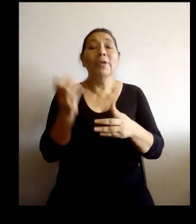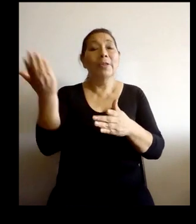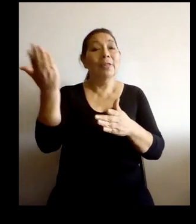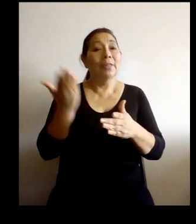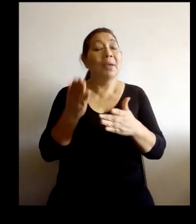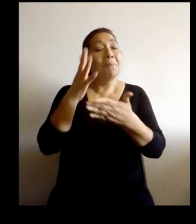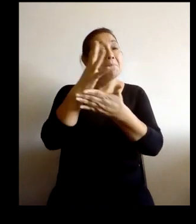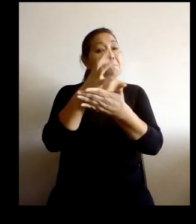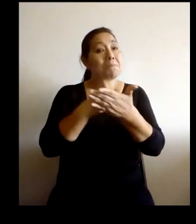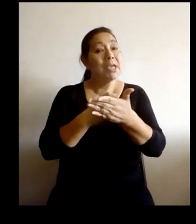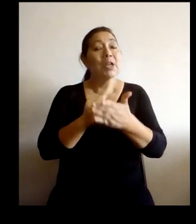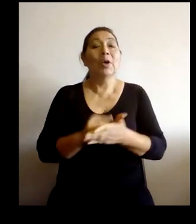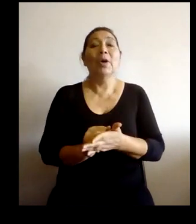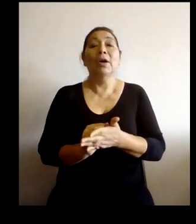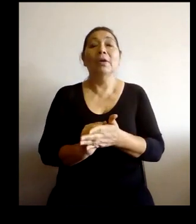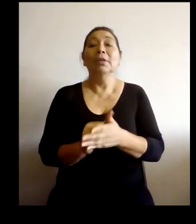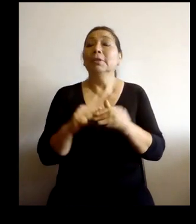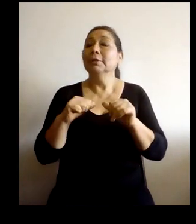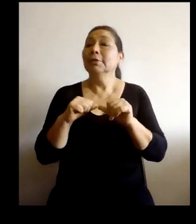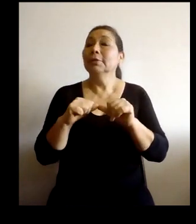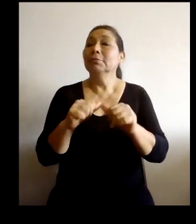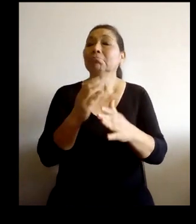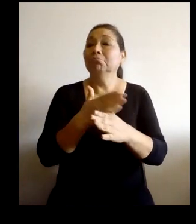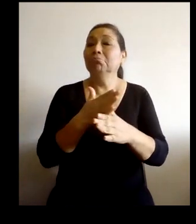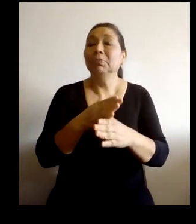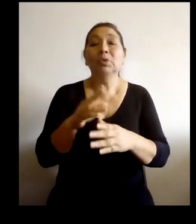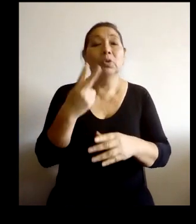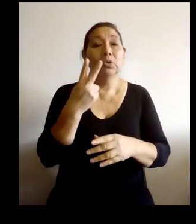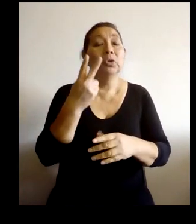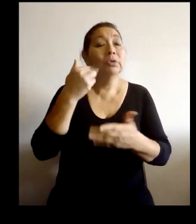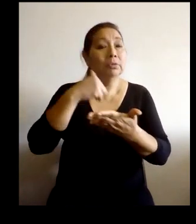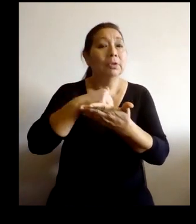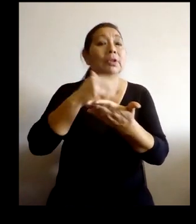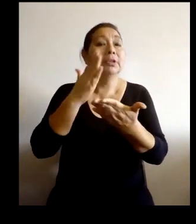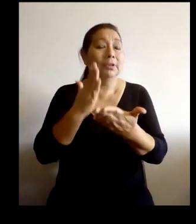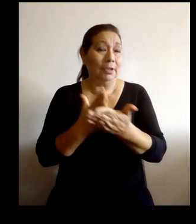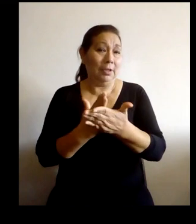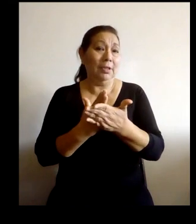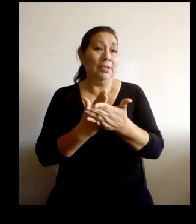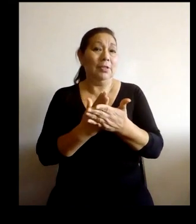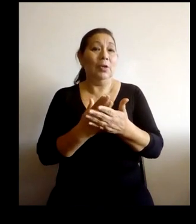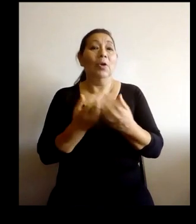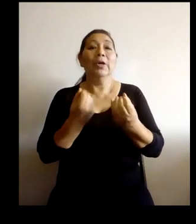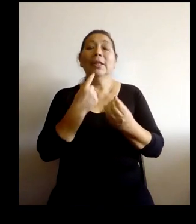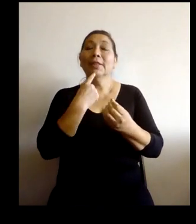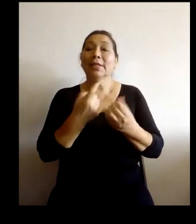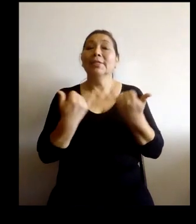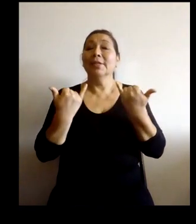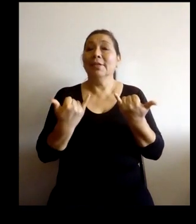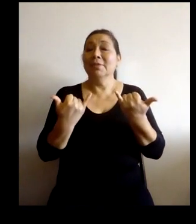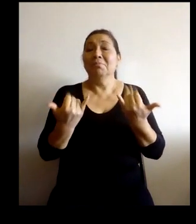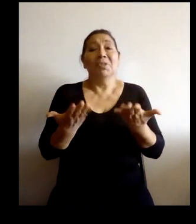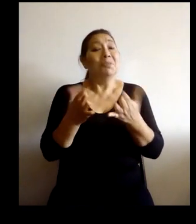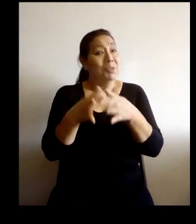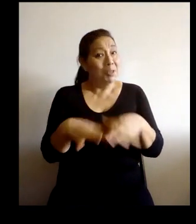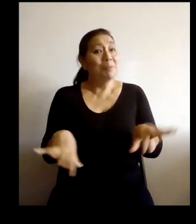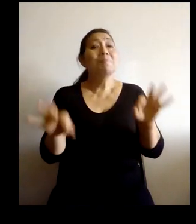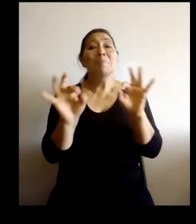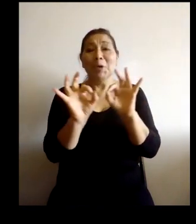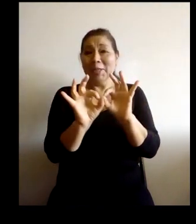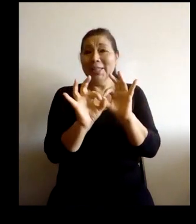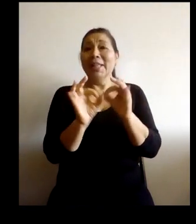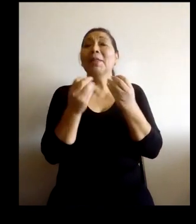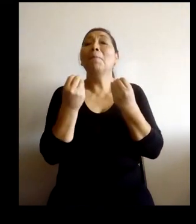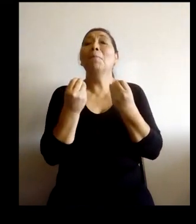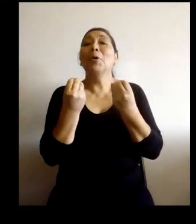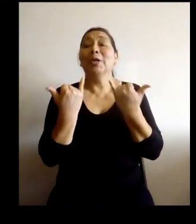el demandante queda disminuido en su capacidad en forma permanente, una proporción igual a 2/3, ¿no?, de lo establecido. Este cuadro es muy importante,